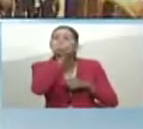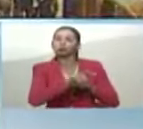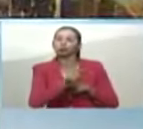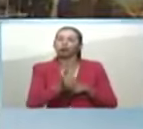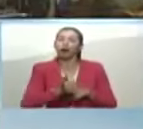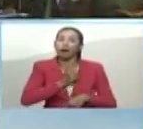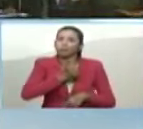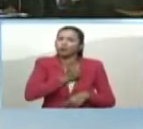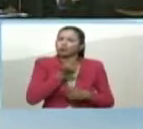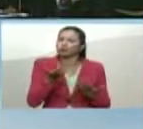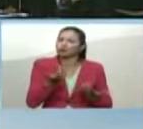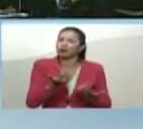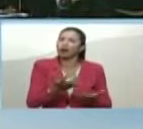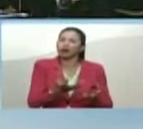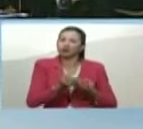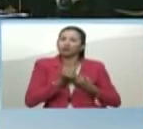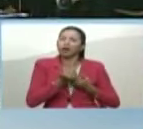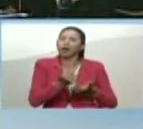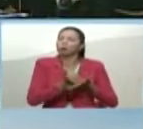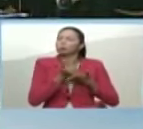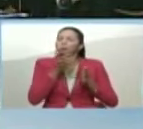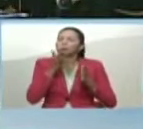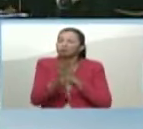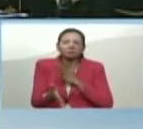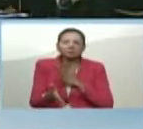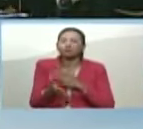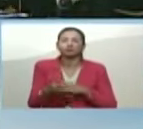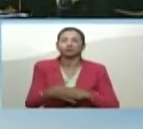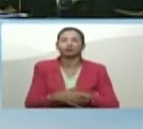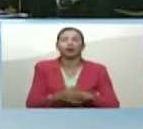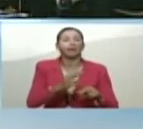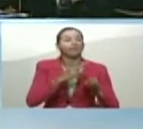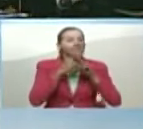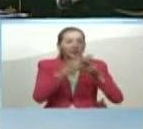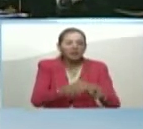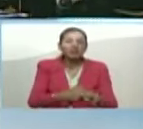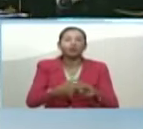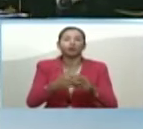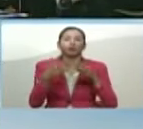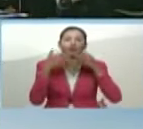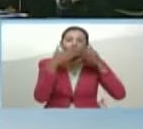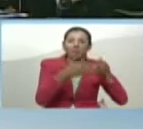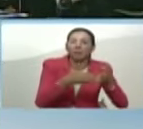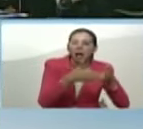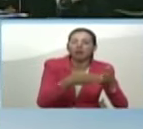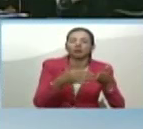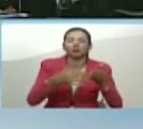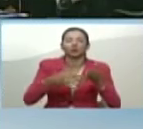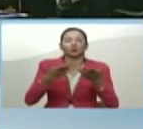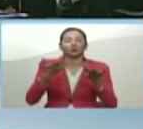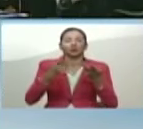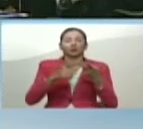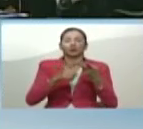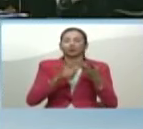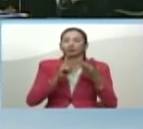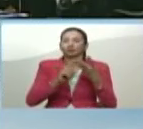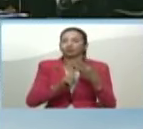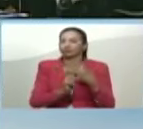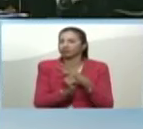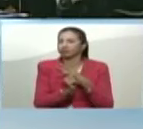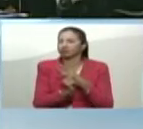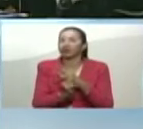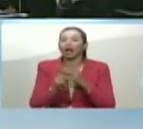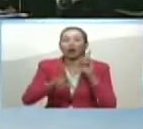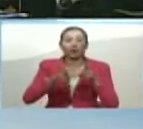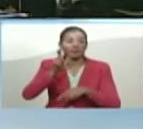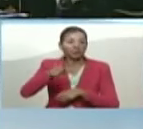son pescadores, ¿se han beneficiado de qué exactamente? Bueno, de créditos, de transporte, de embarcaciones. Hay gente